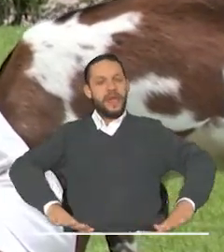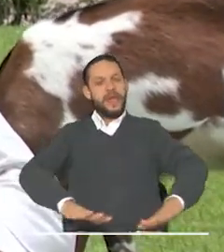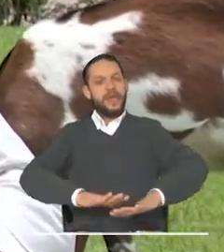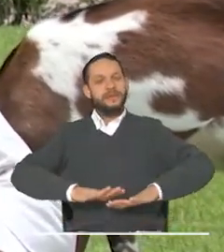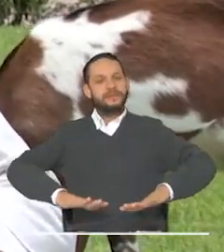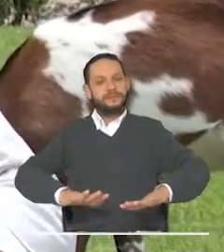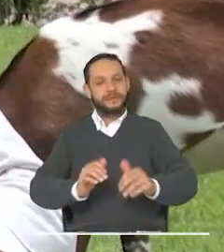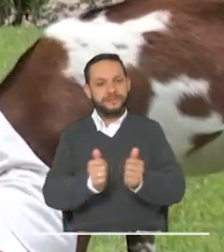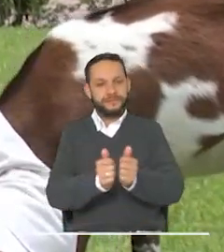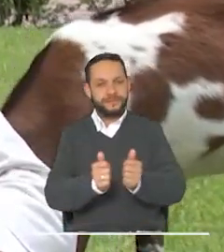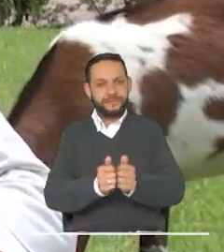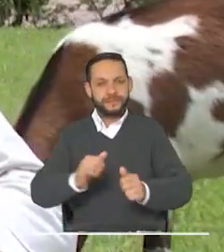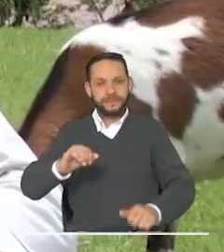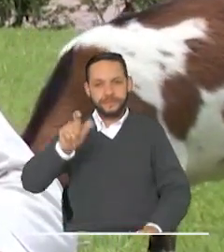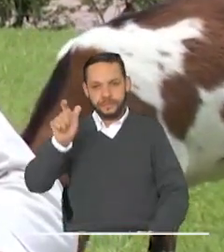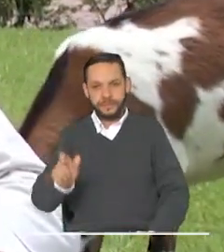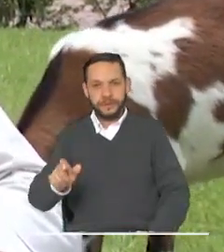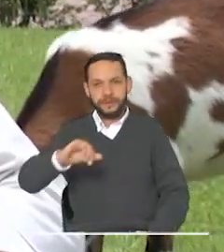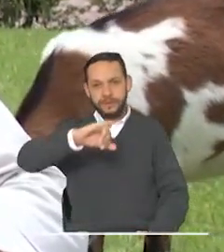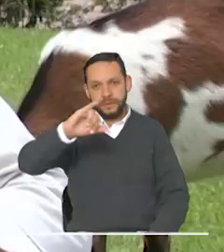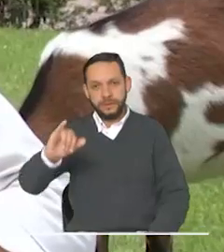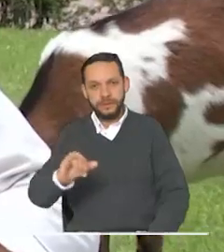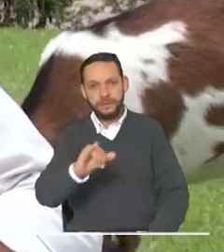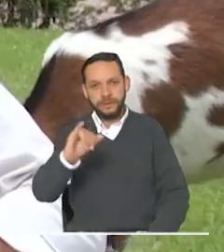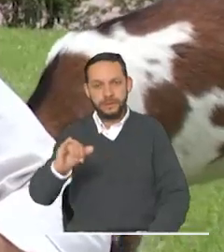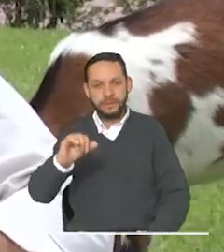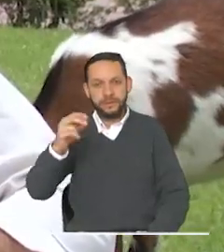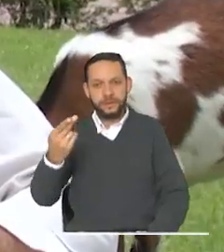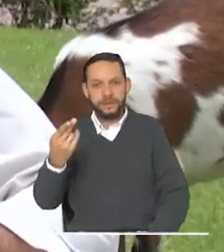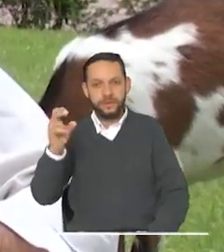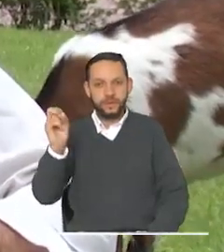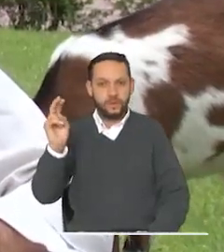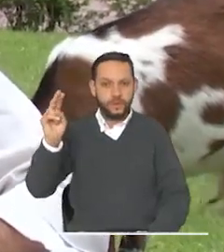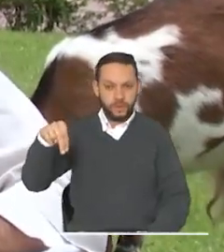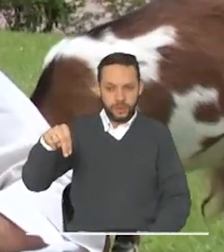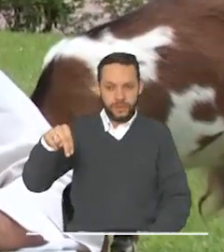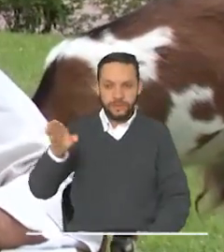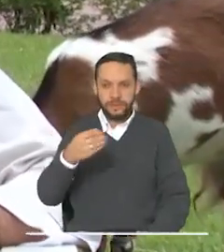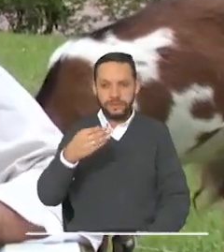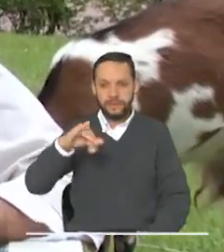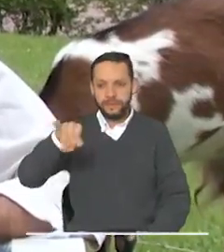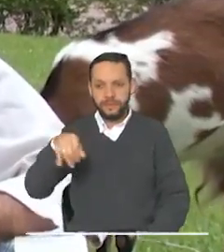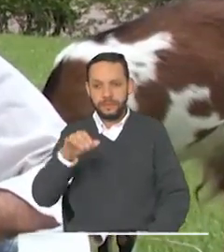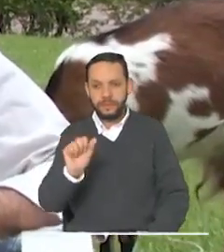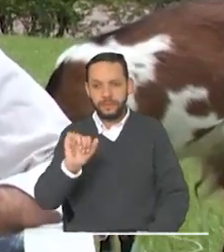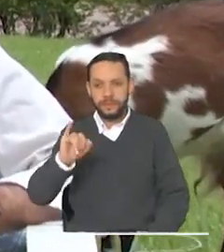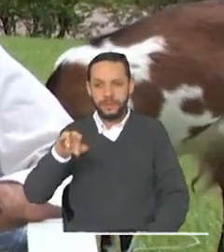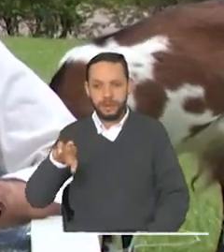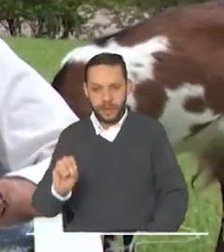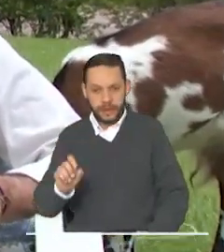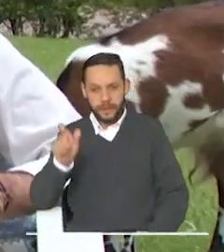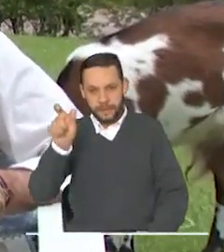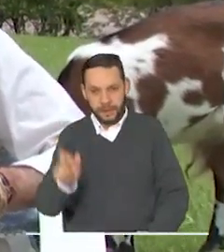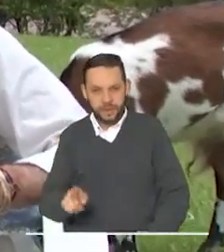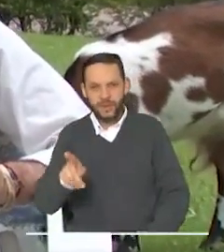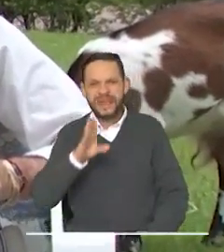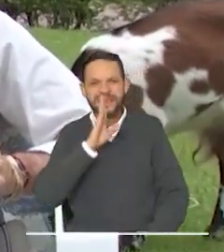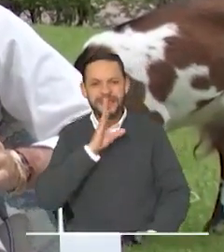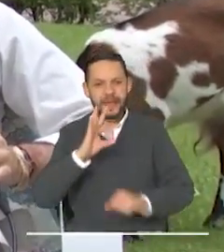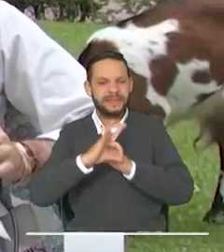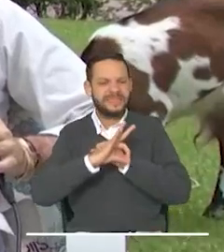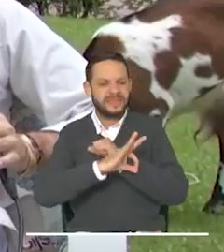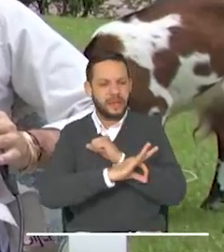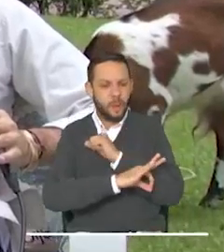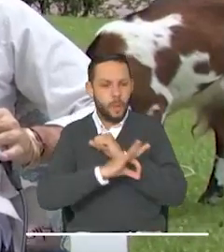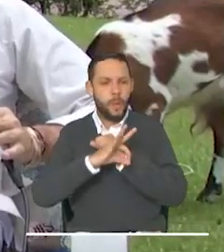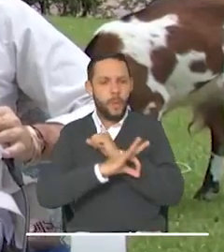con John Jairo olarte Ávila él es psicólogo clínico una persona